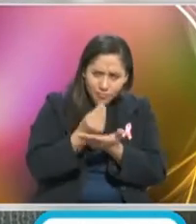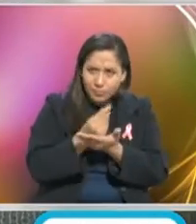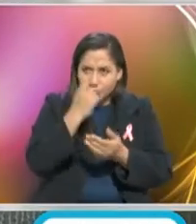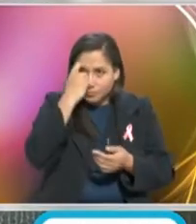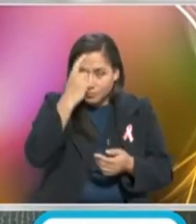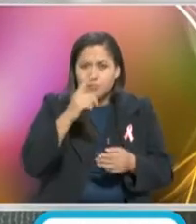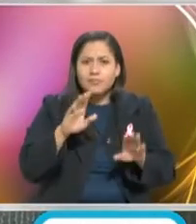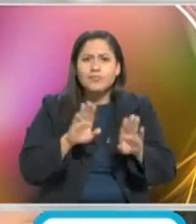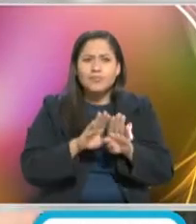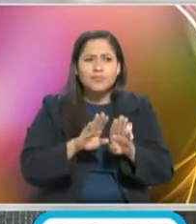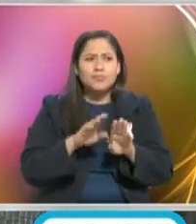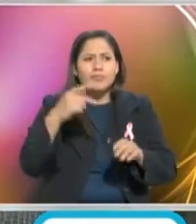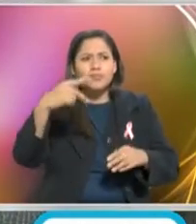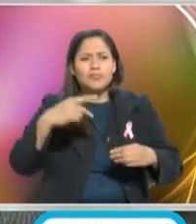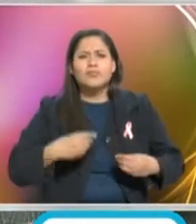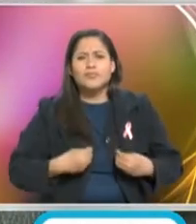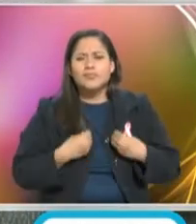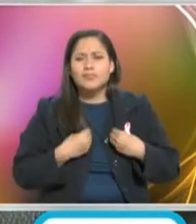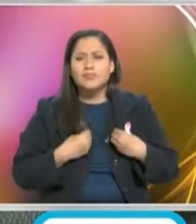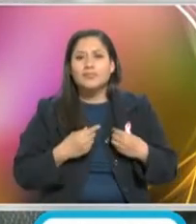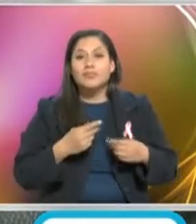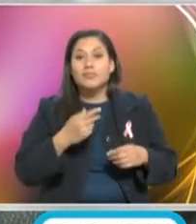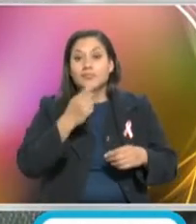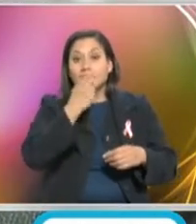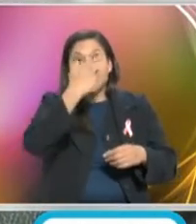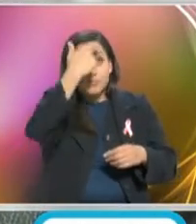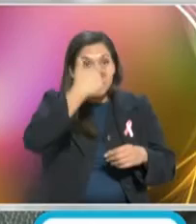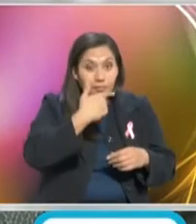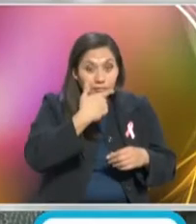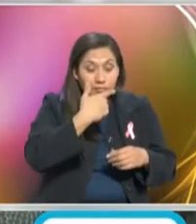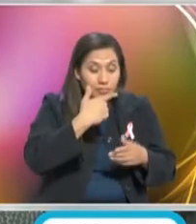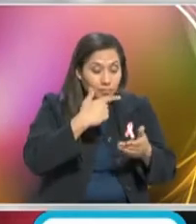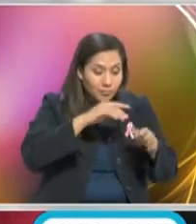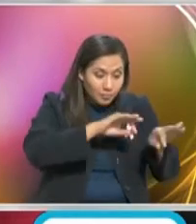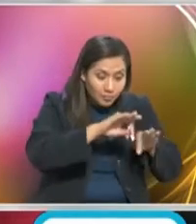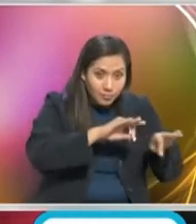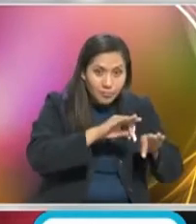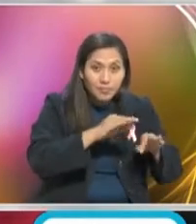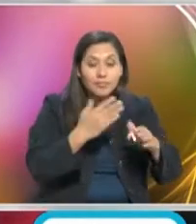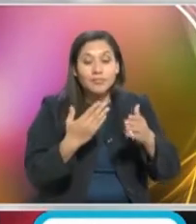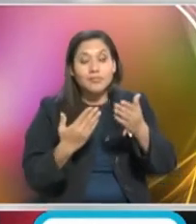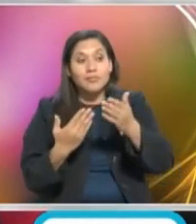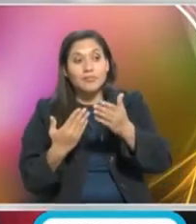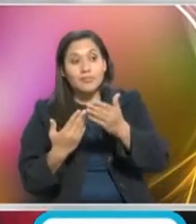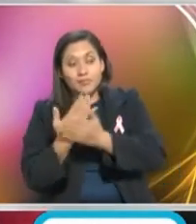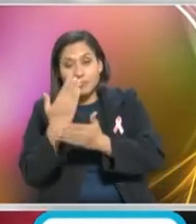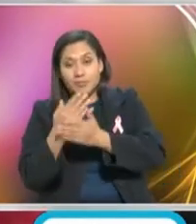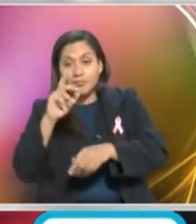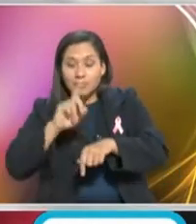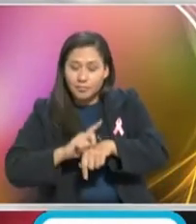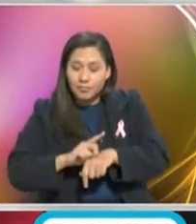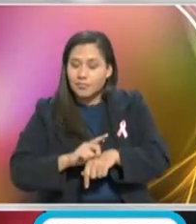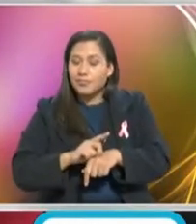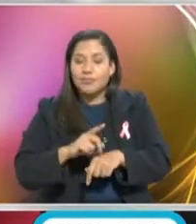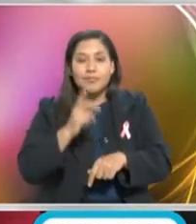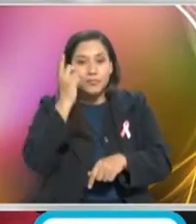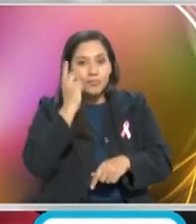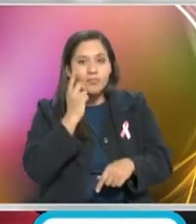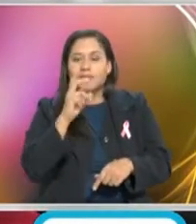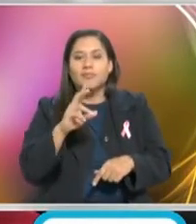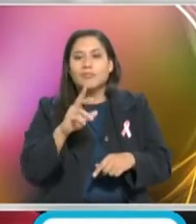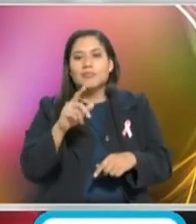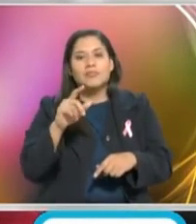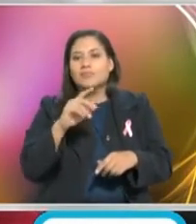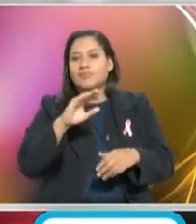la cotidianeidad? Por ahí dicen que vivía de noche y dormía de día. Vivía de noche y de día. Era un hombre maravilloso, Sí. como